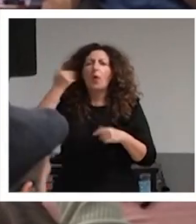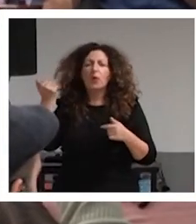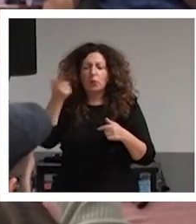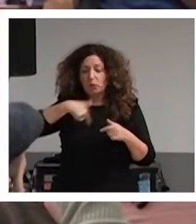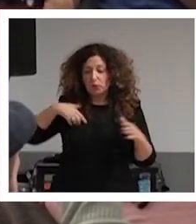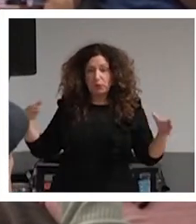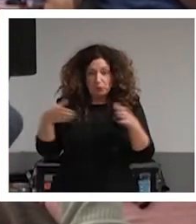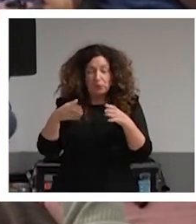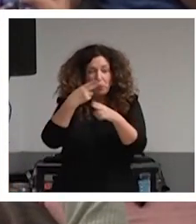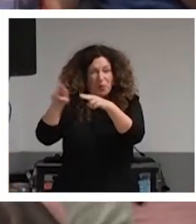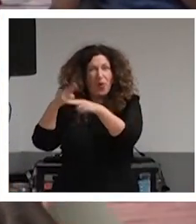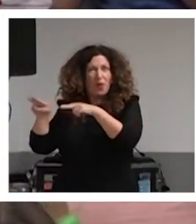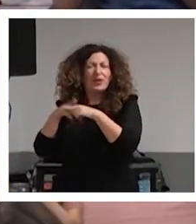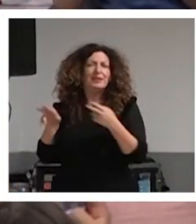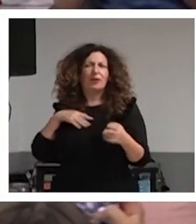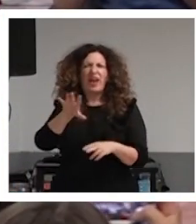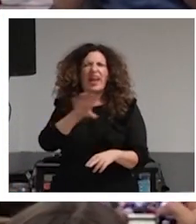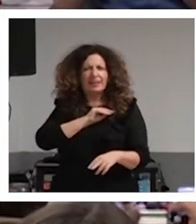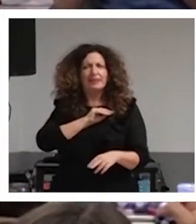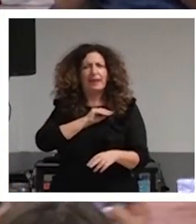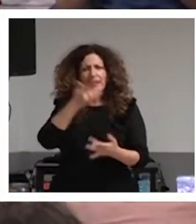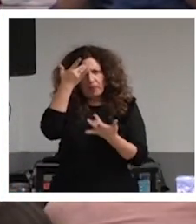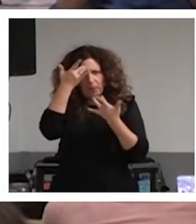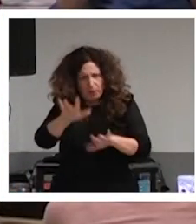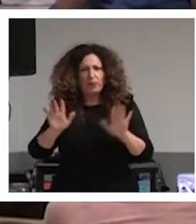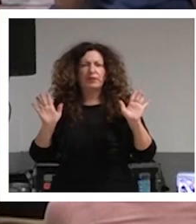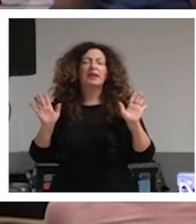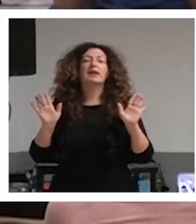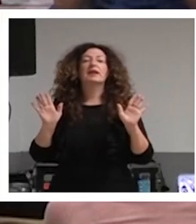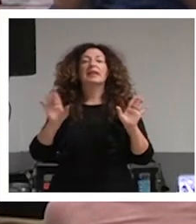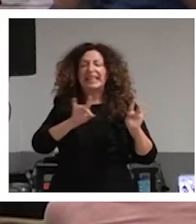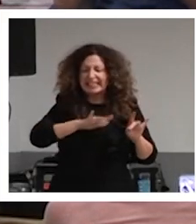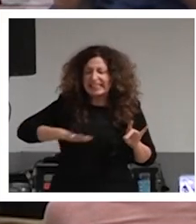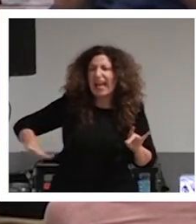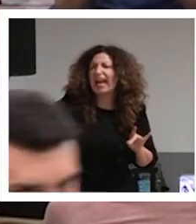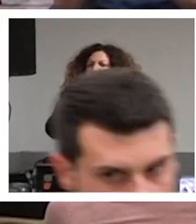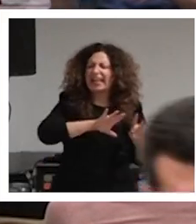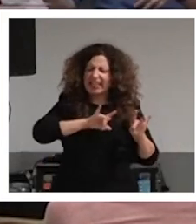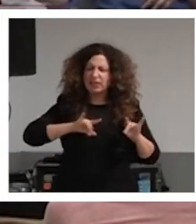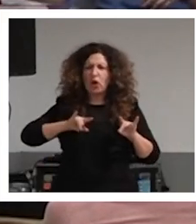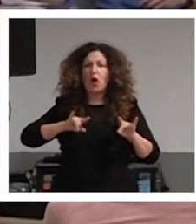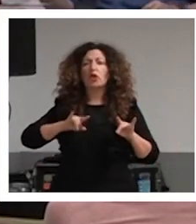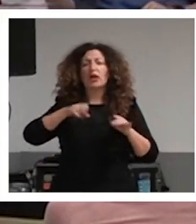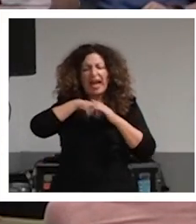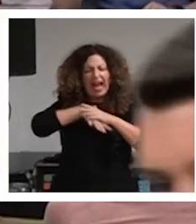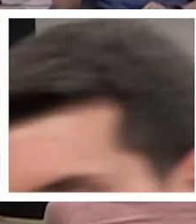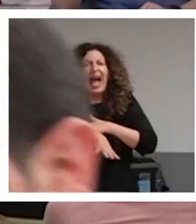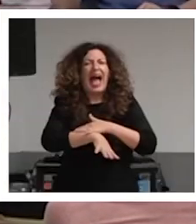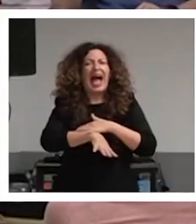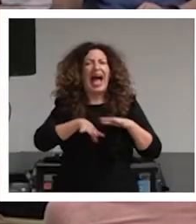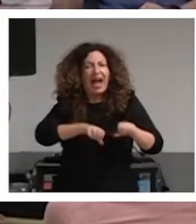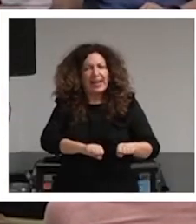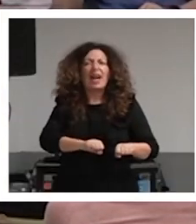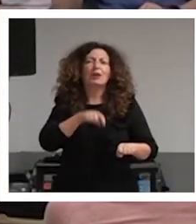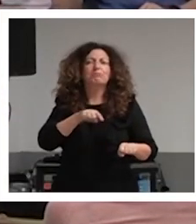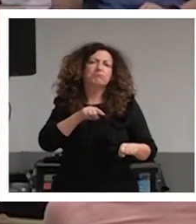formación política haya entendido de una vez por todas que el arraigo en los territorios es importante a la hora de hacer